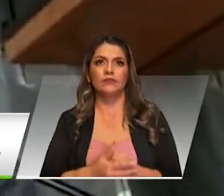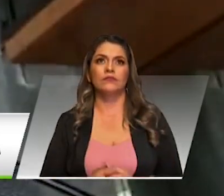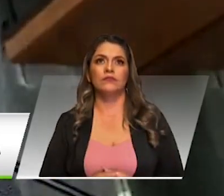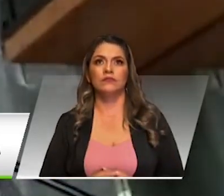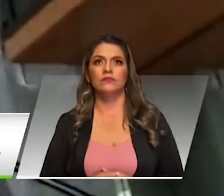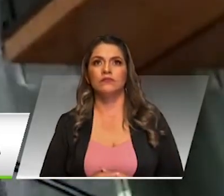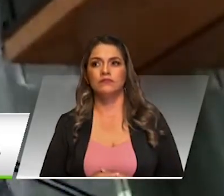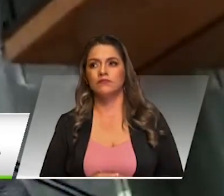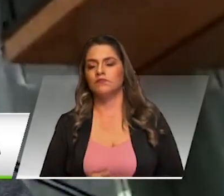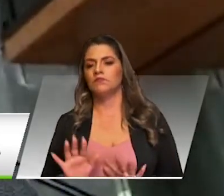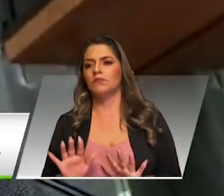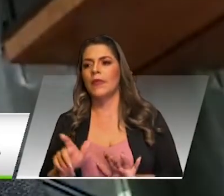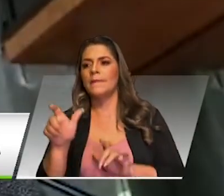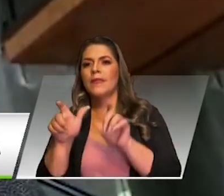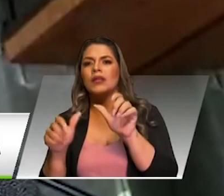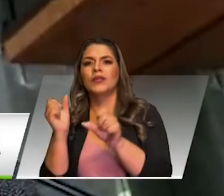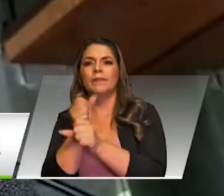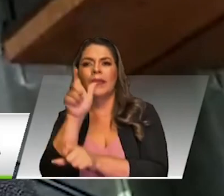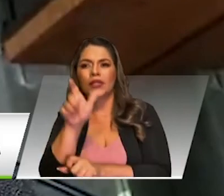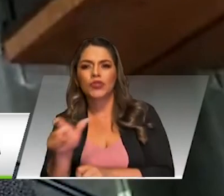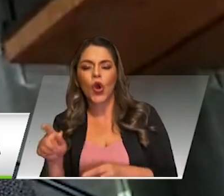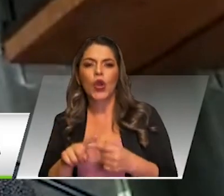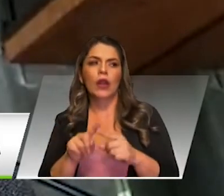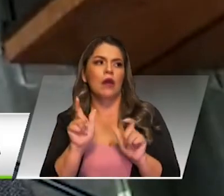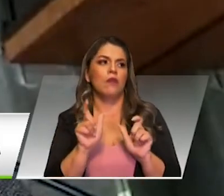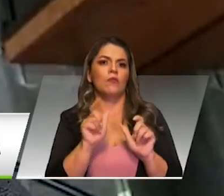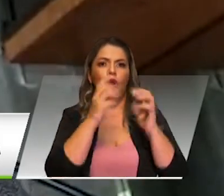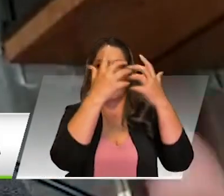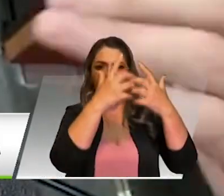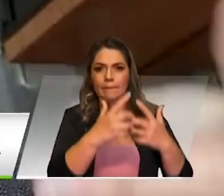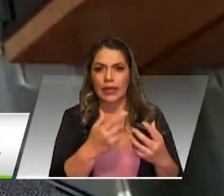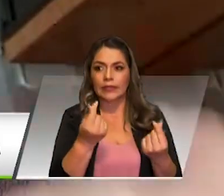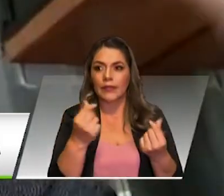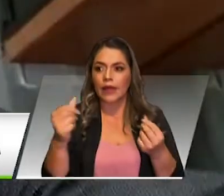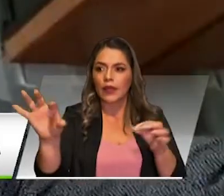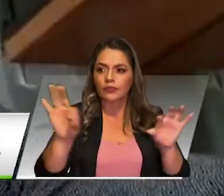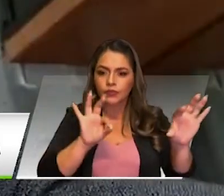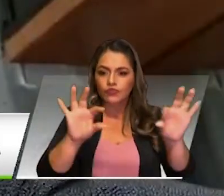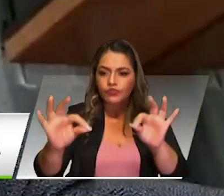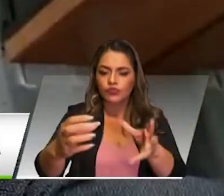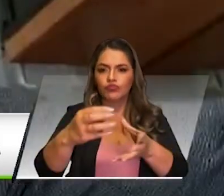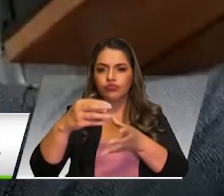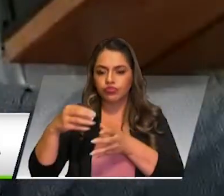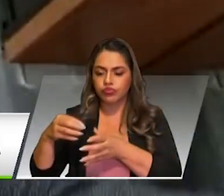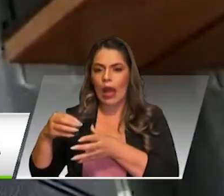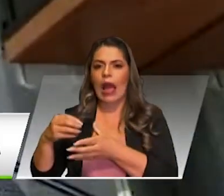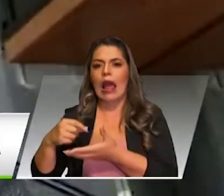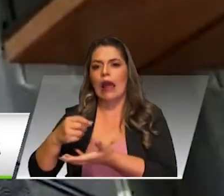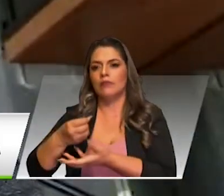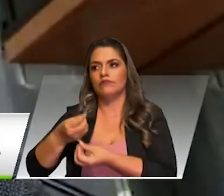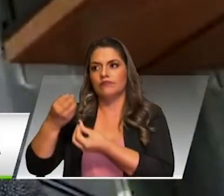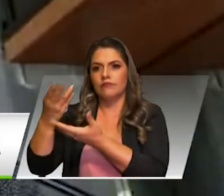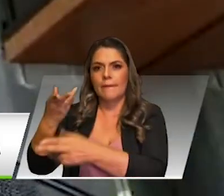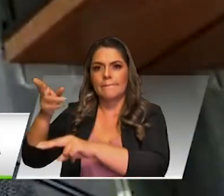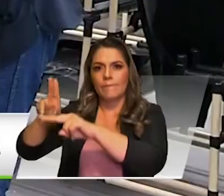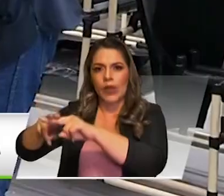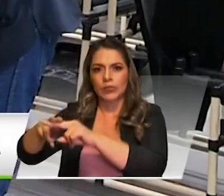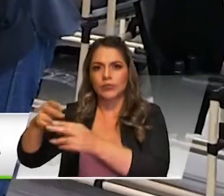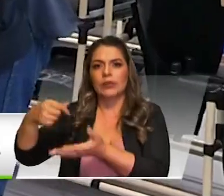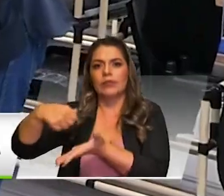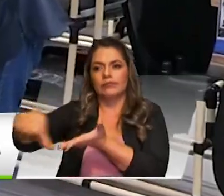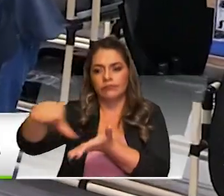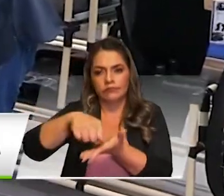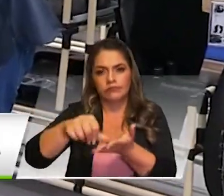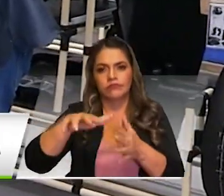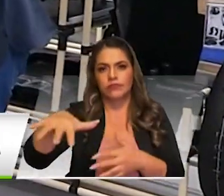compañía o las utilidades que termina generando una persona las entrega al Estado y con este financia sus gastos.